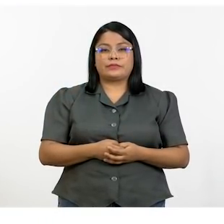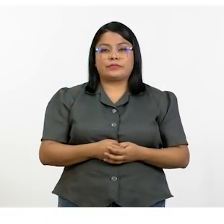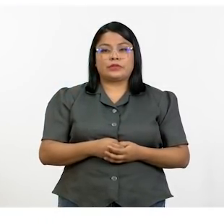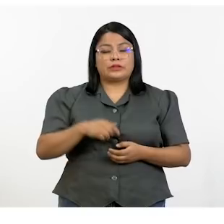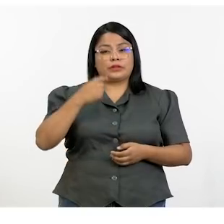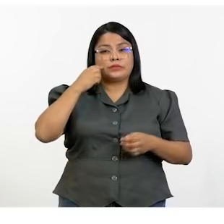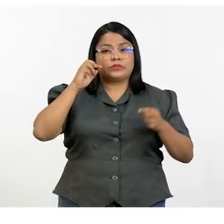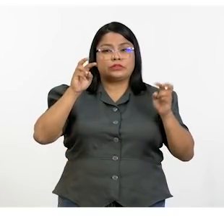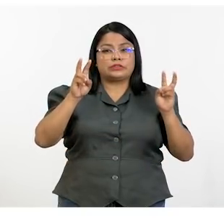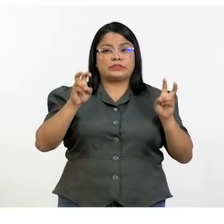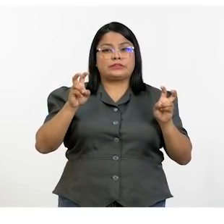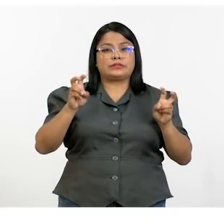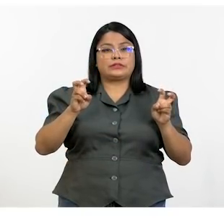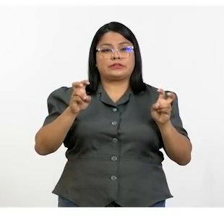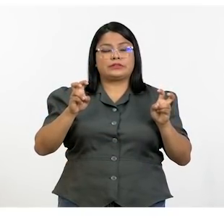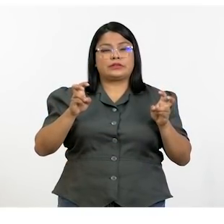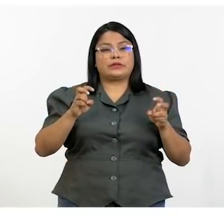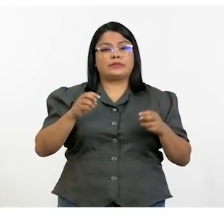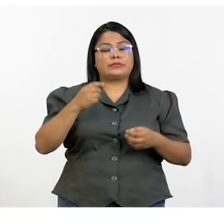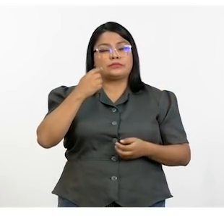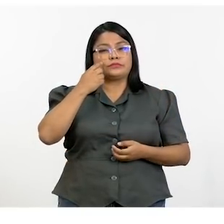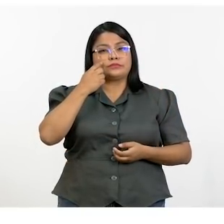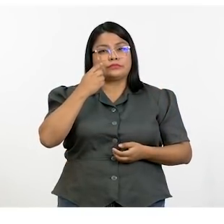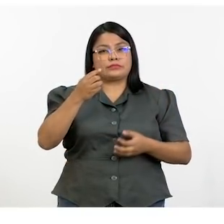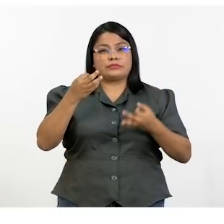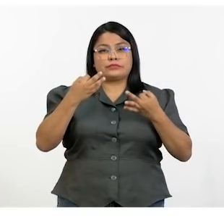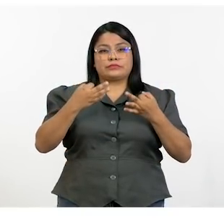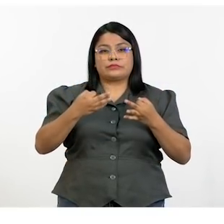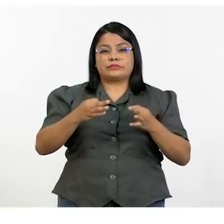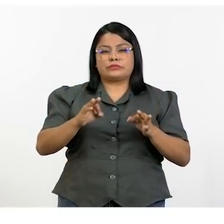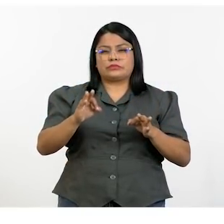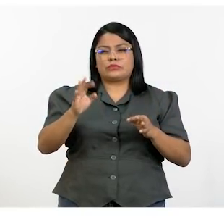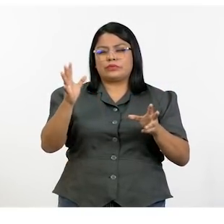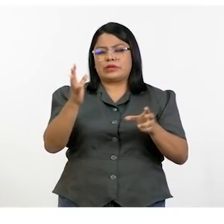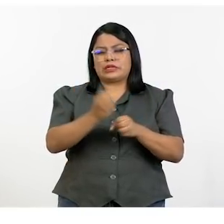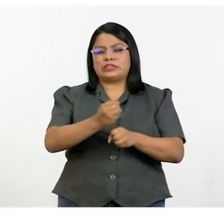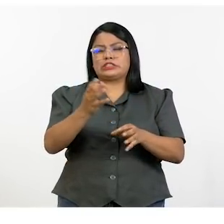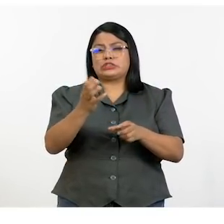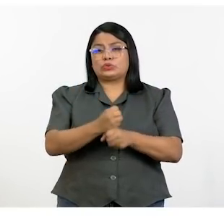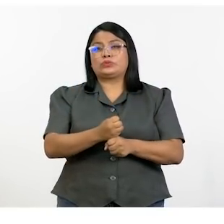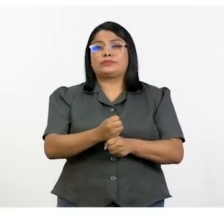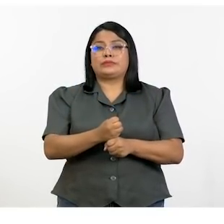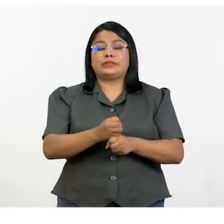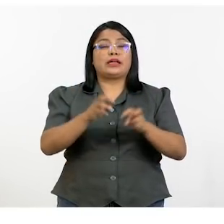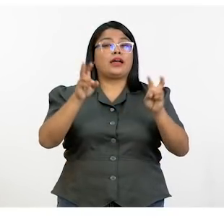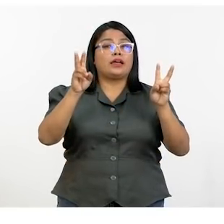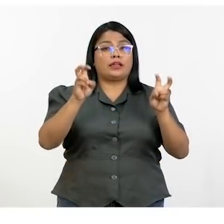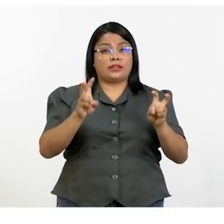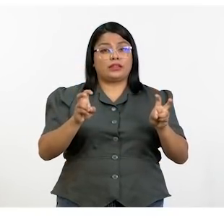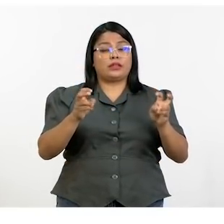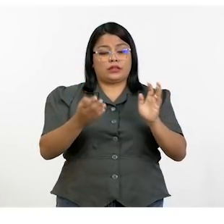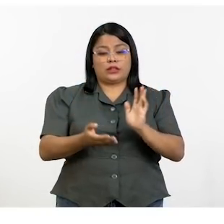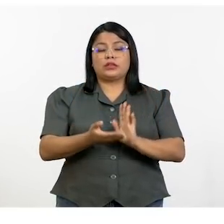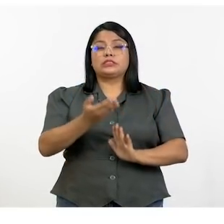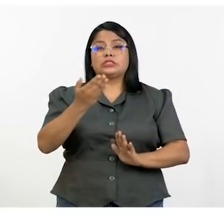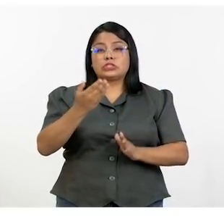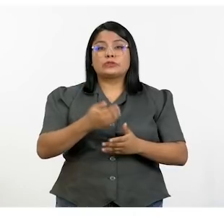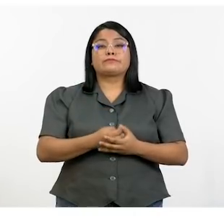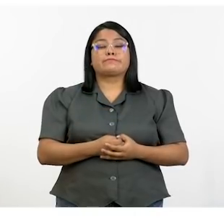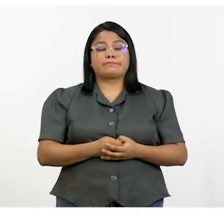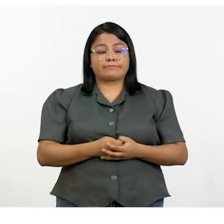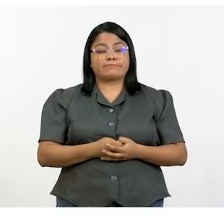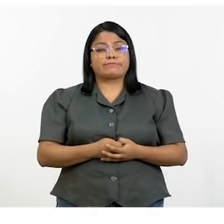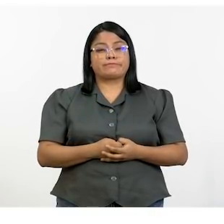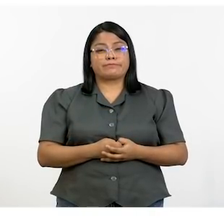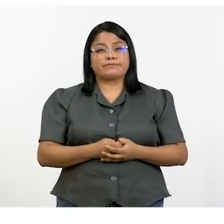donde dice contenido, se ha colocado de forma breve o parafraseada el contenido que se desarrolla